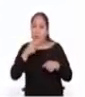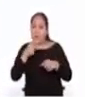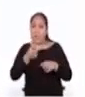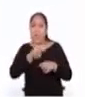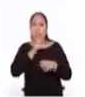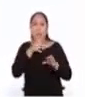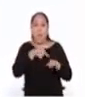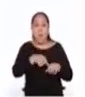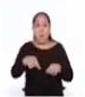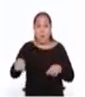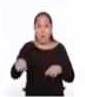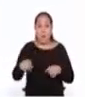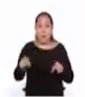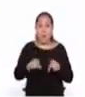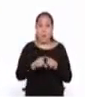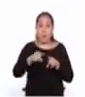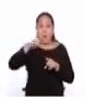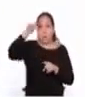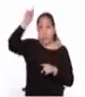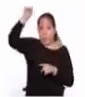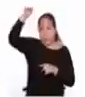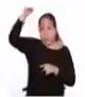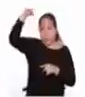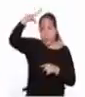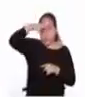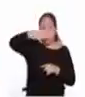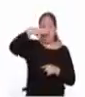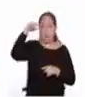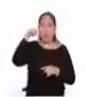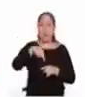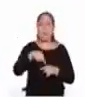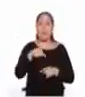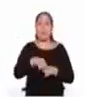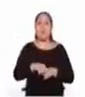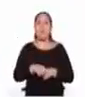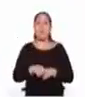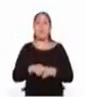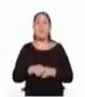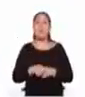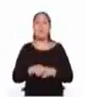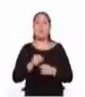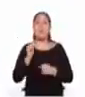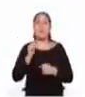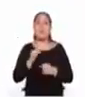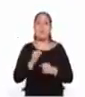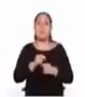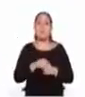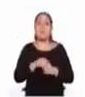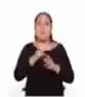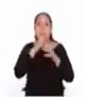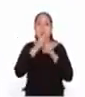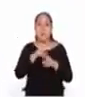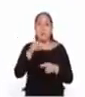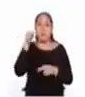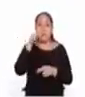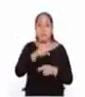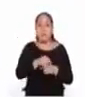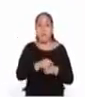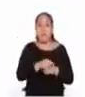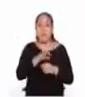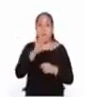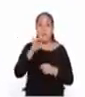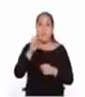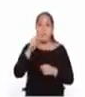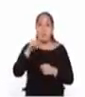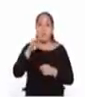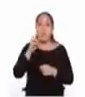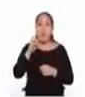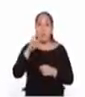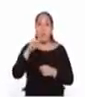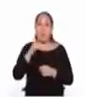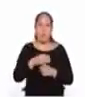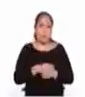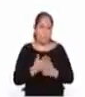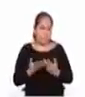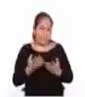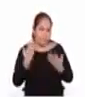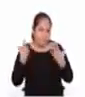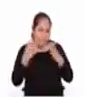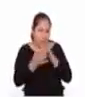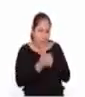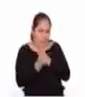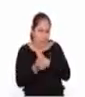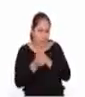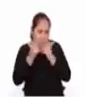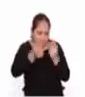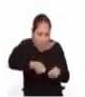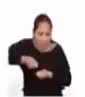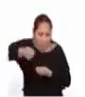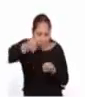y a la misma radiación solar, serían los causantes de este efecto. Bien, Rodrigo. Ahora te has vuelto un experto en agricultura